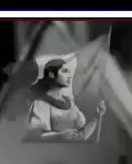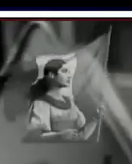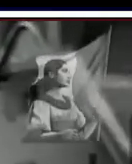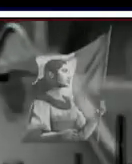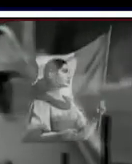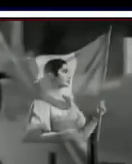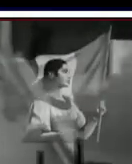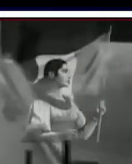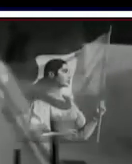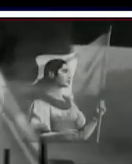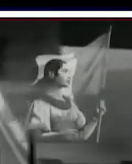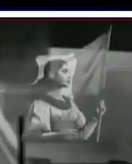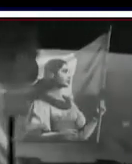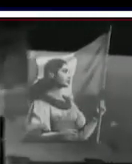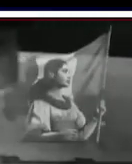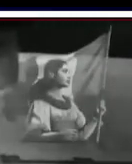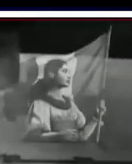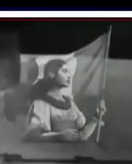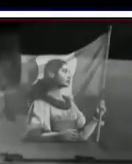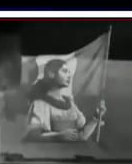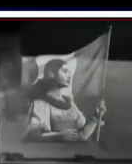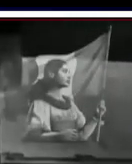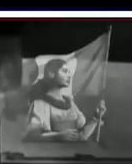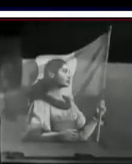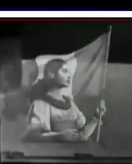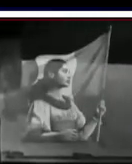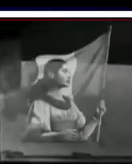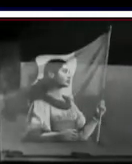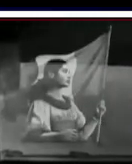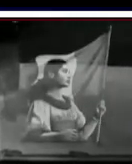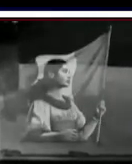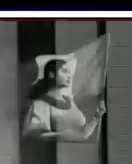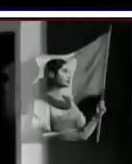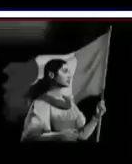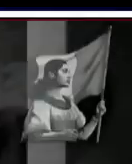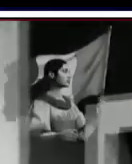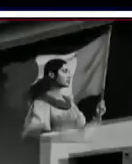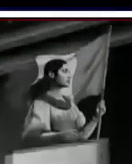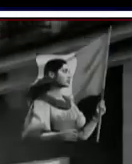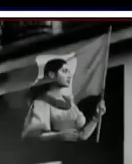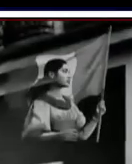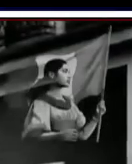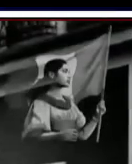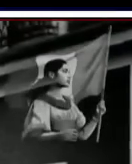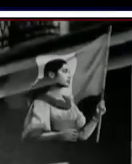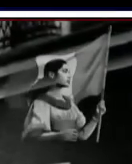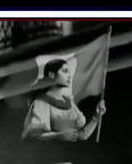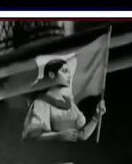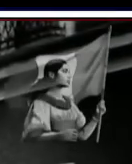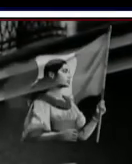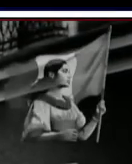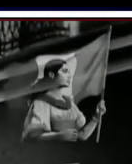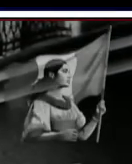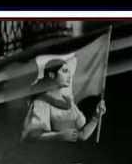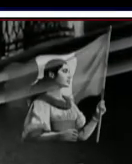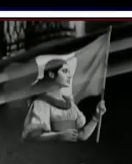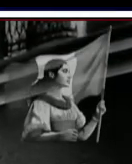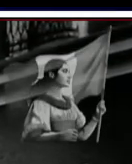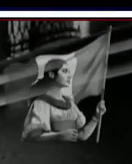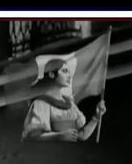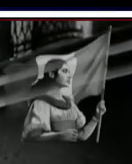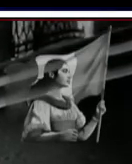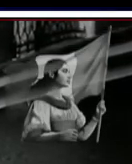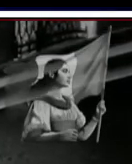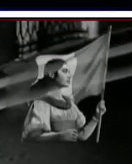50. Los trabajadores se reorganizan y avanzan de nuevo. Y de nuevo las balas. Al final del día, el